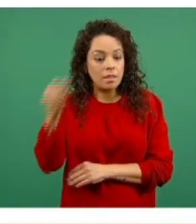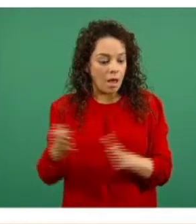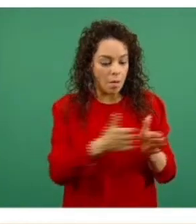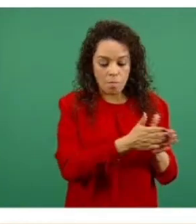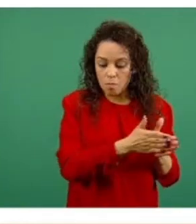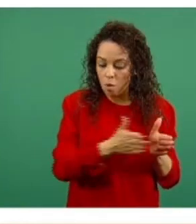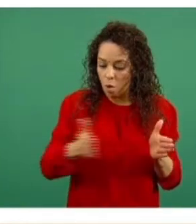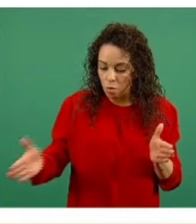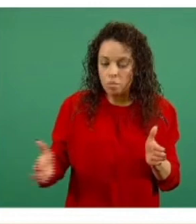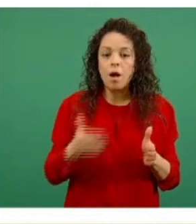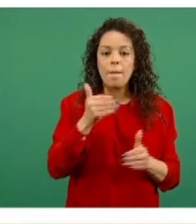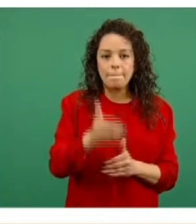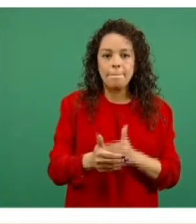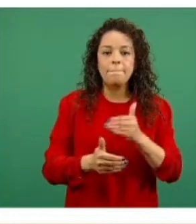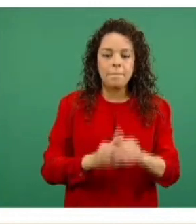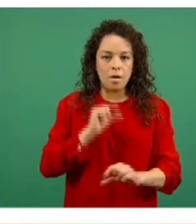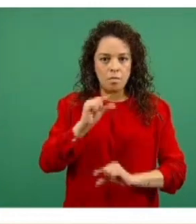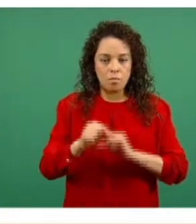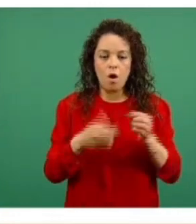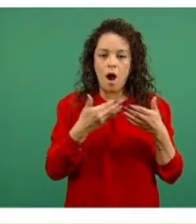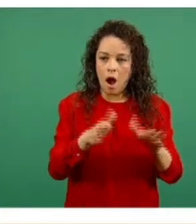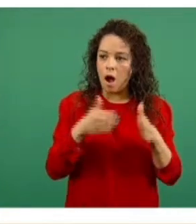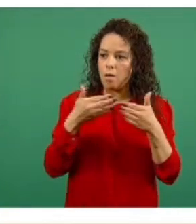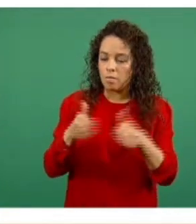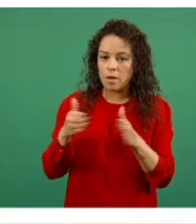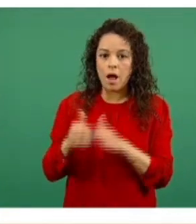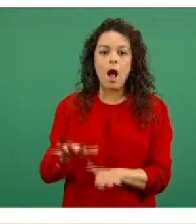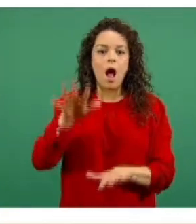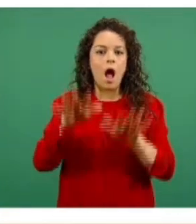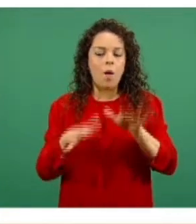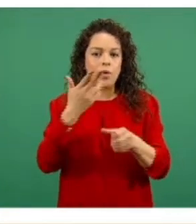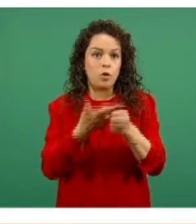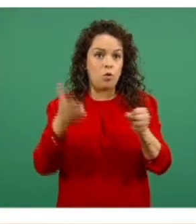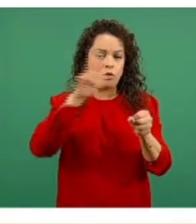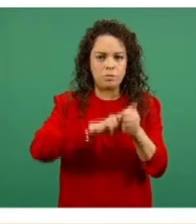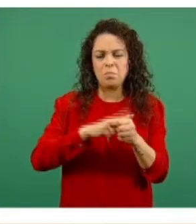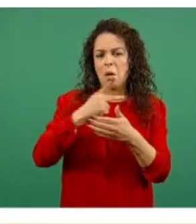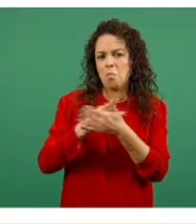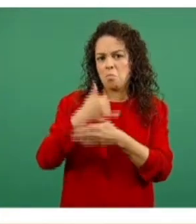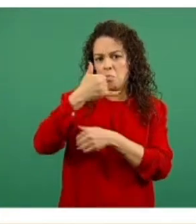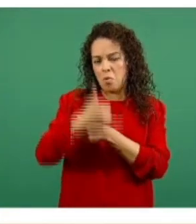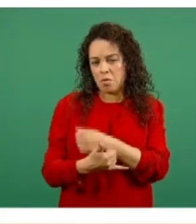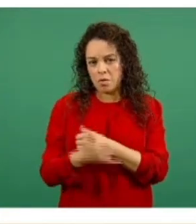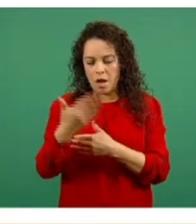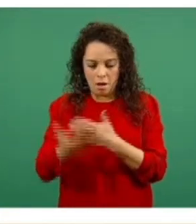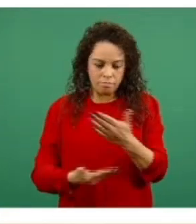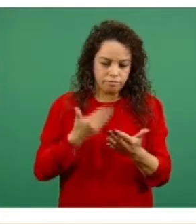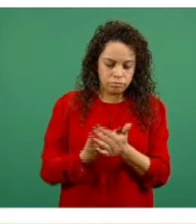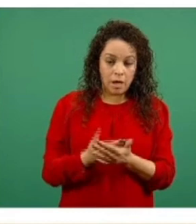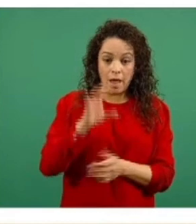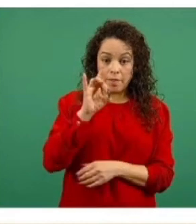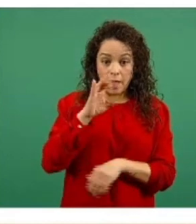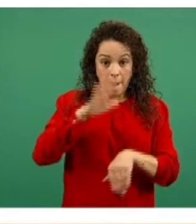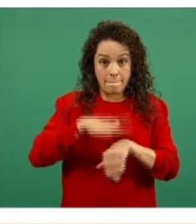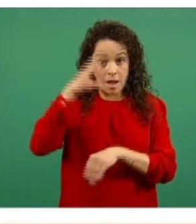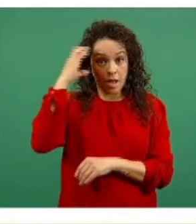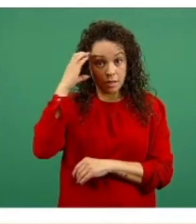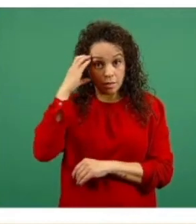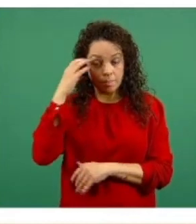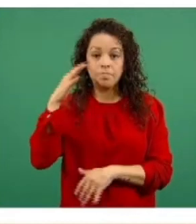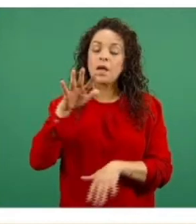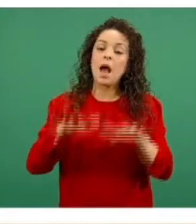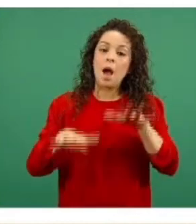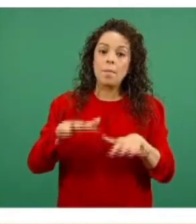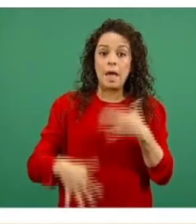aperturando. Muchas veces en un proyecto, en un hospital, si se van a aperturar 30 camas más, a veces se aperturan 15